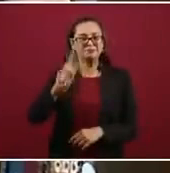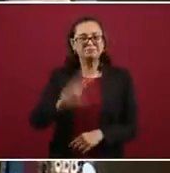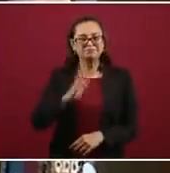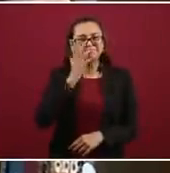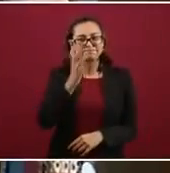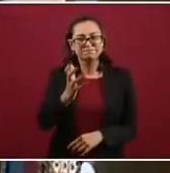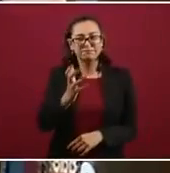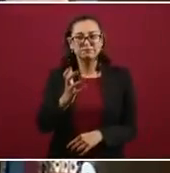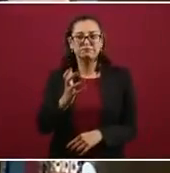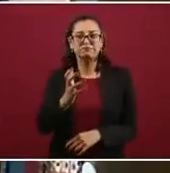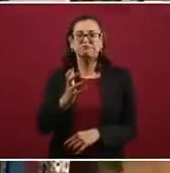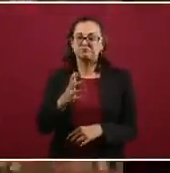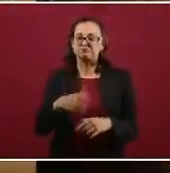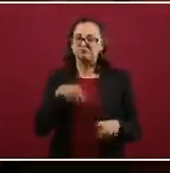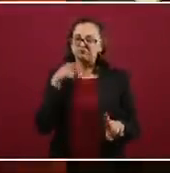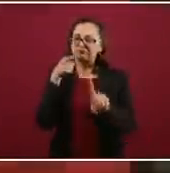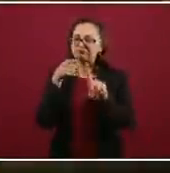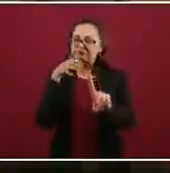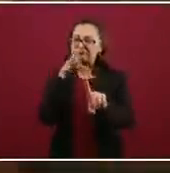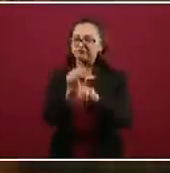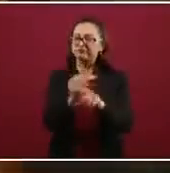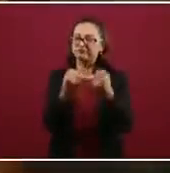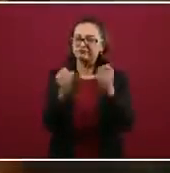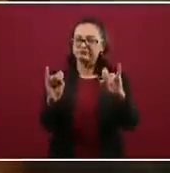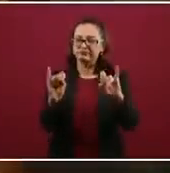asociado a la idea de independencia.